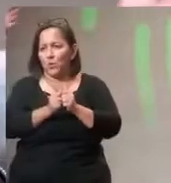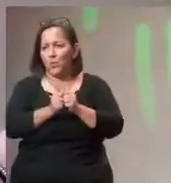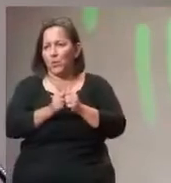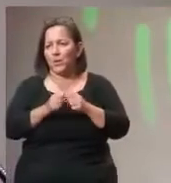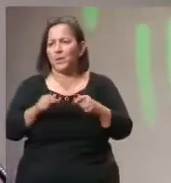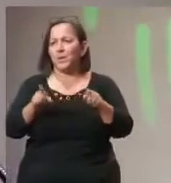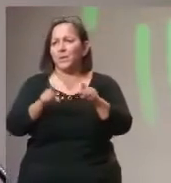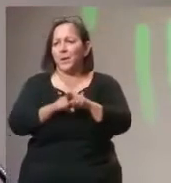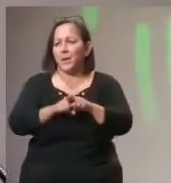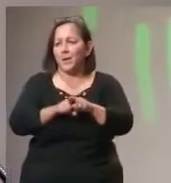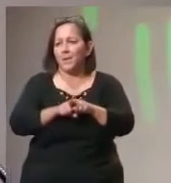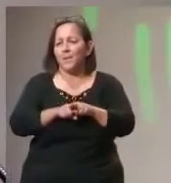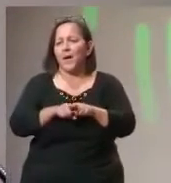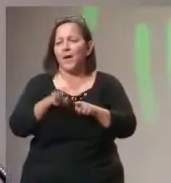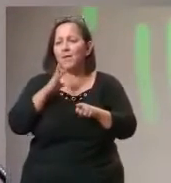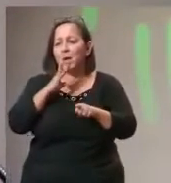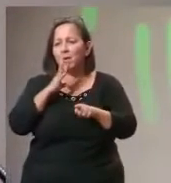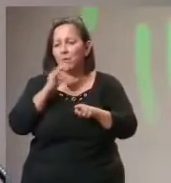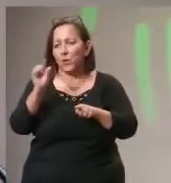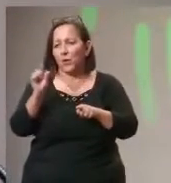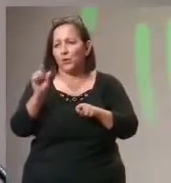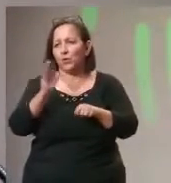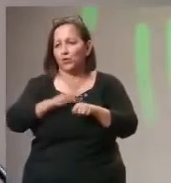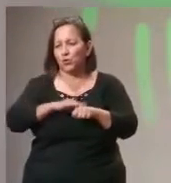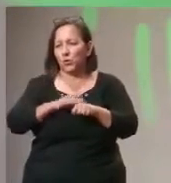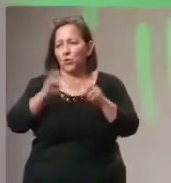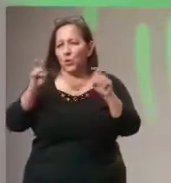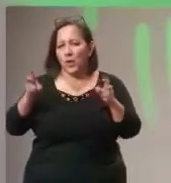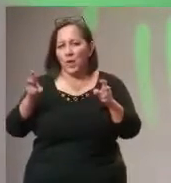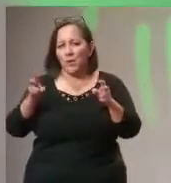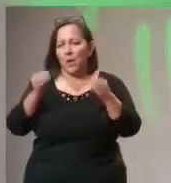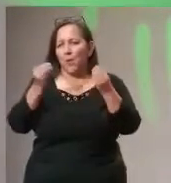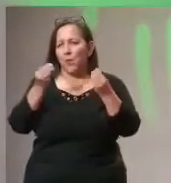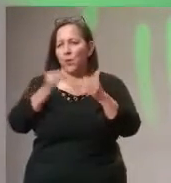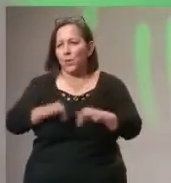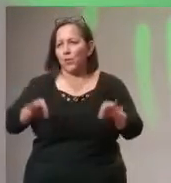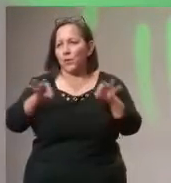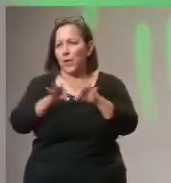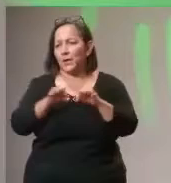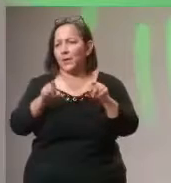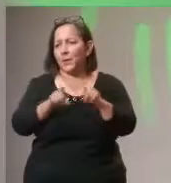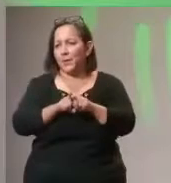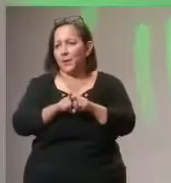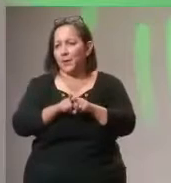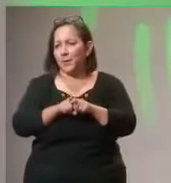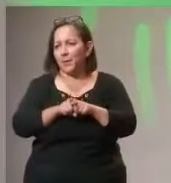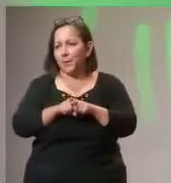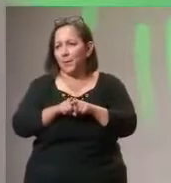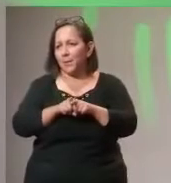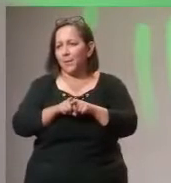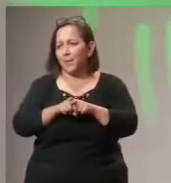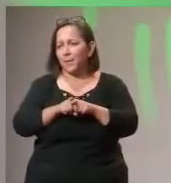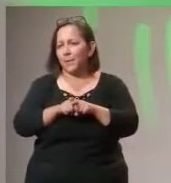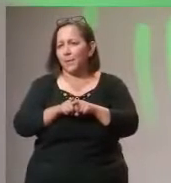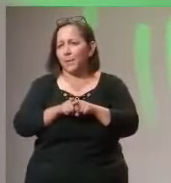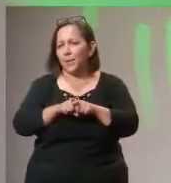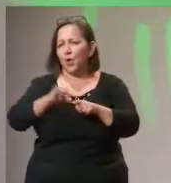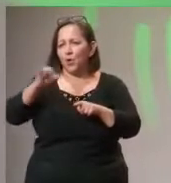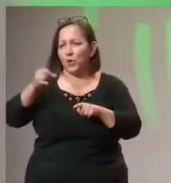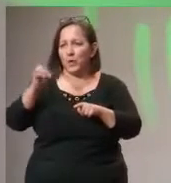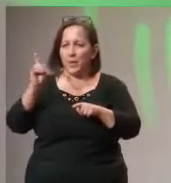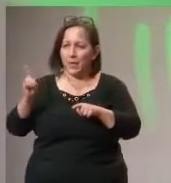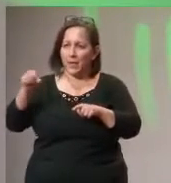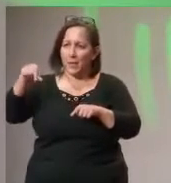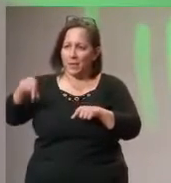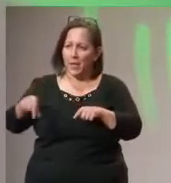acá, para conversar un poquito sobre un tema muy importante. Si puede ingresar don José Daniel Quesada,